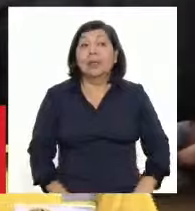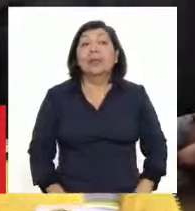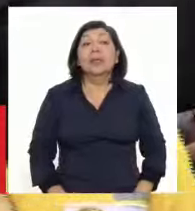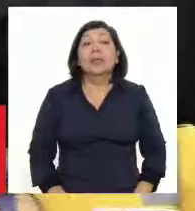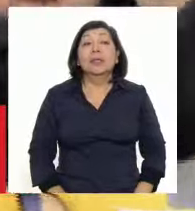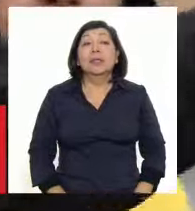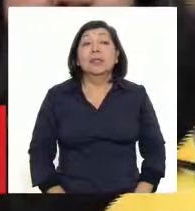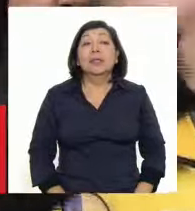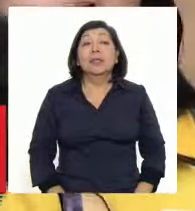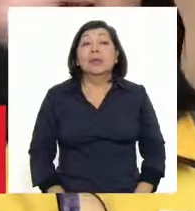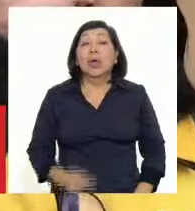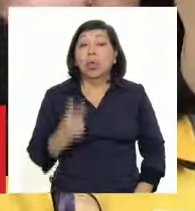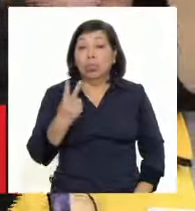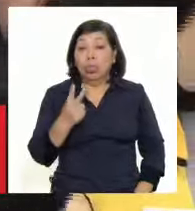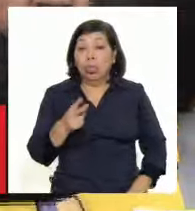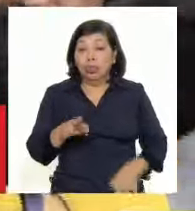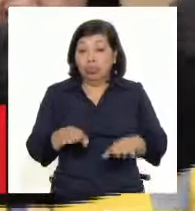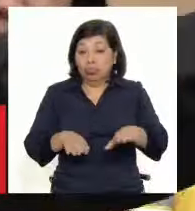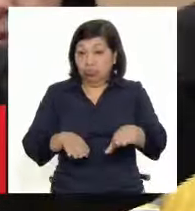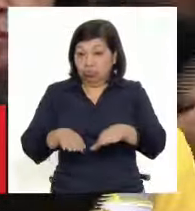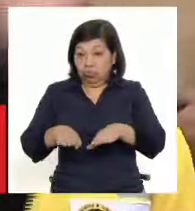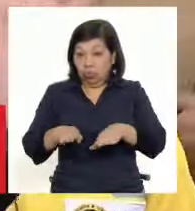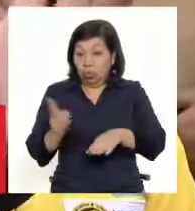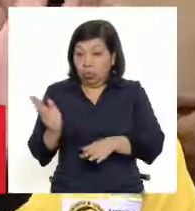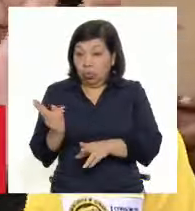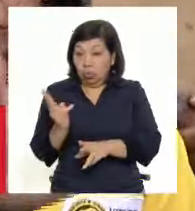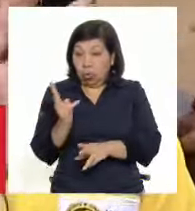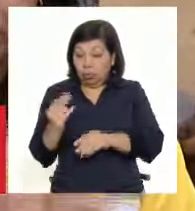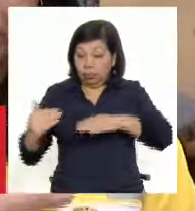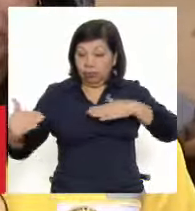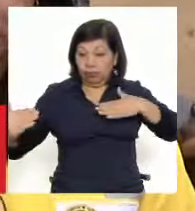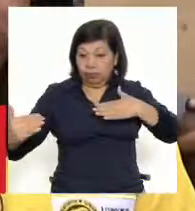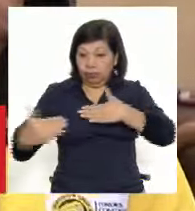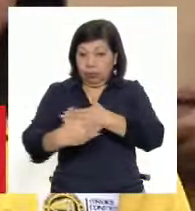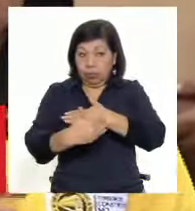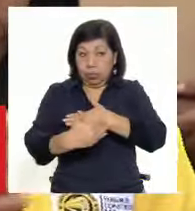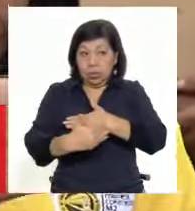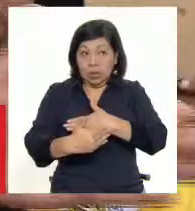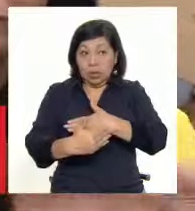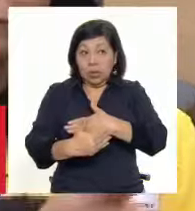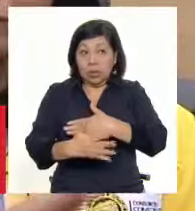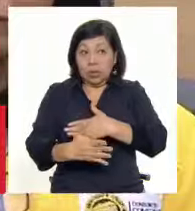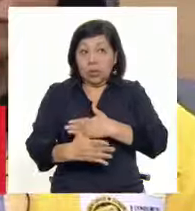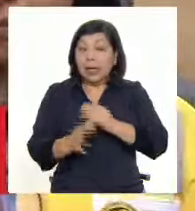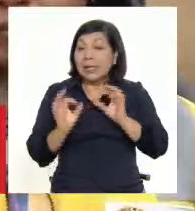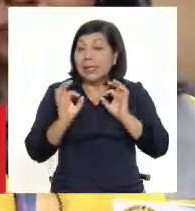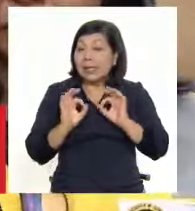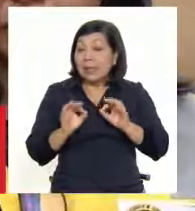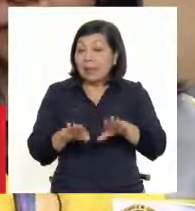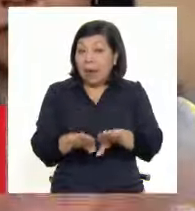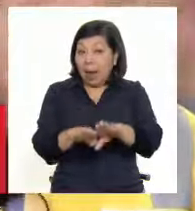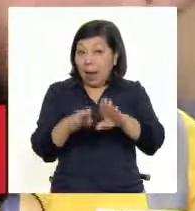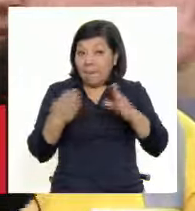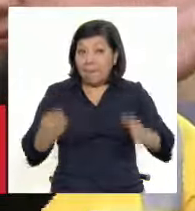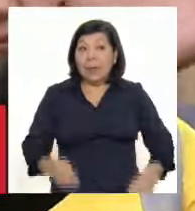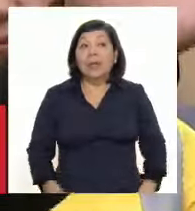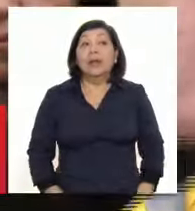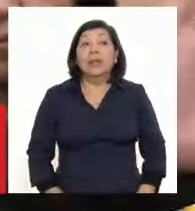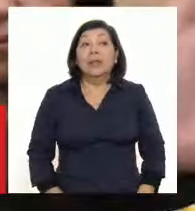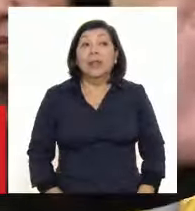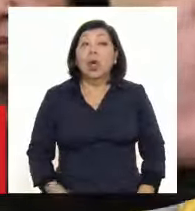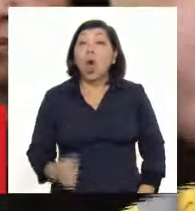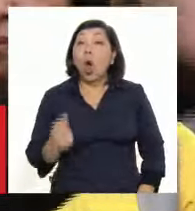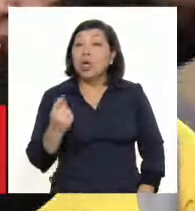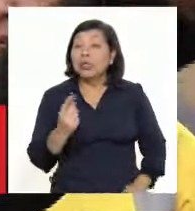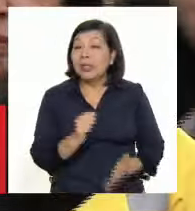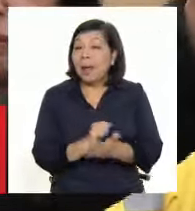que dos carriles de ida y dos carriles de subida de la Garcilaso van a estar abiertos de manera permanente. Y después del